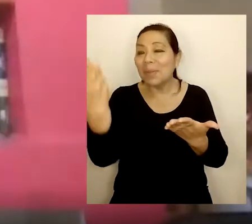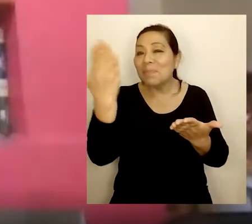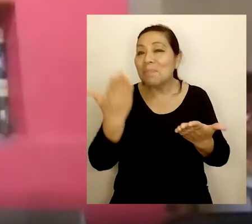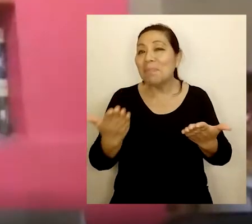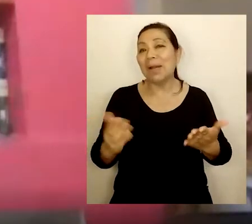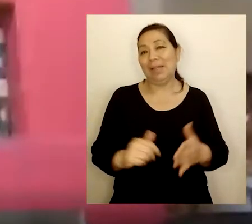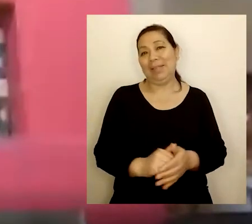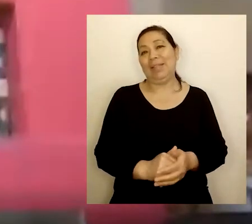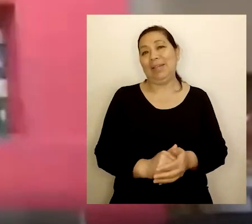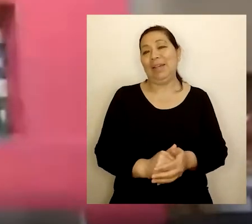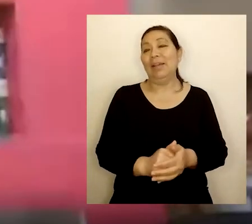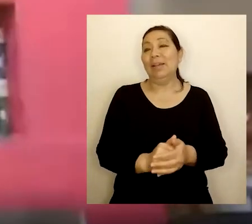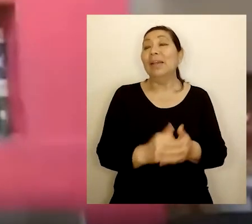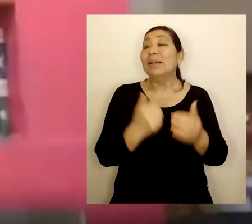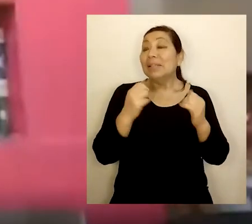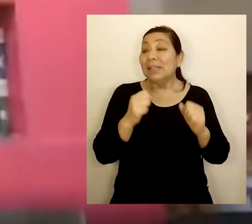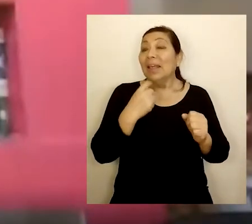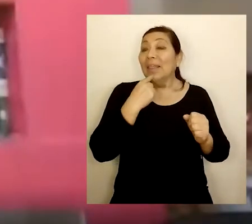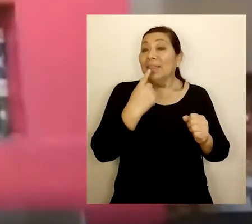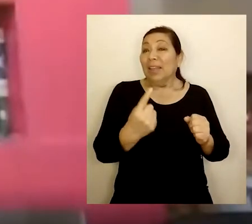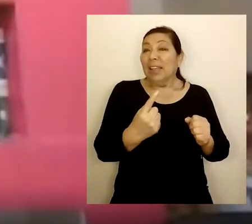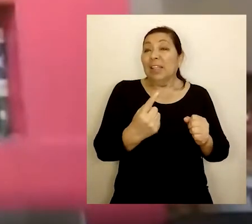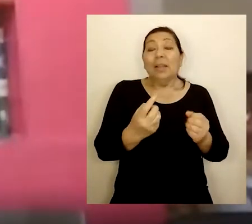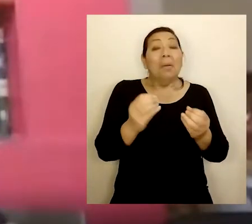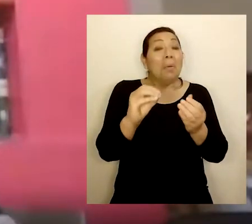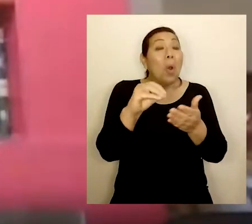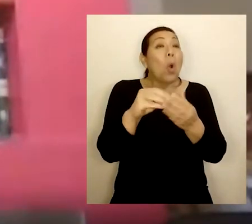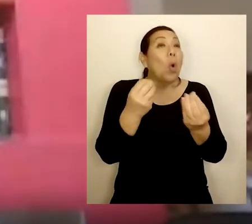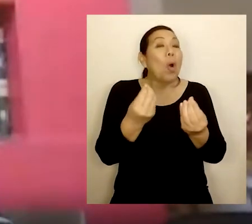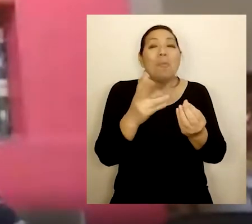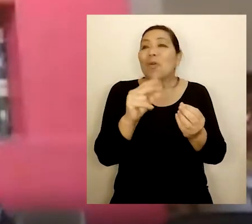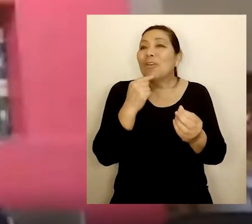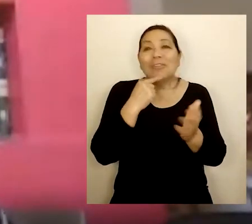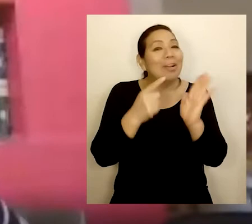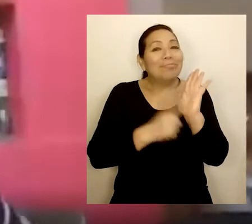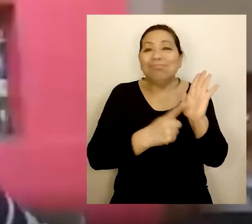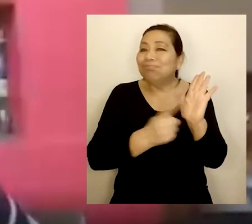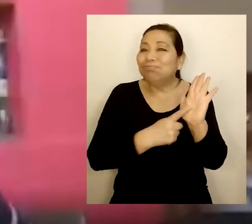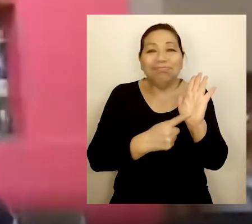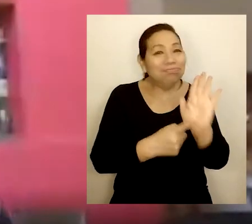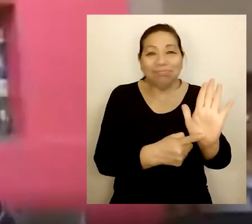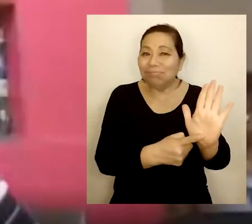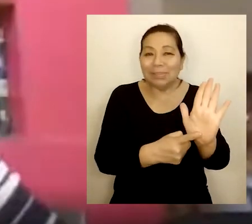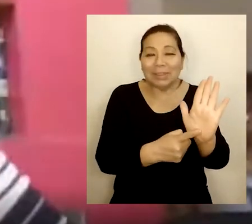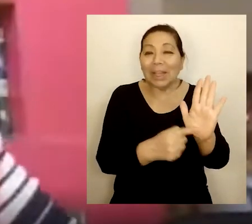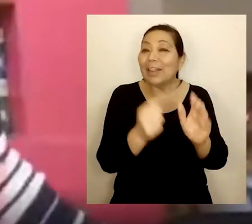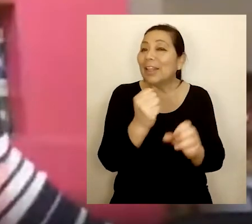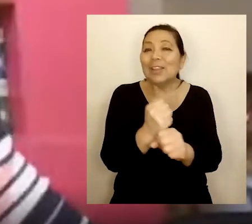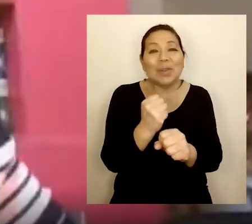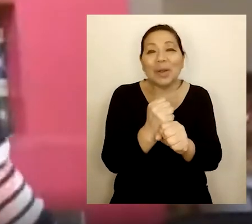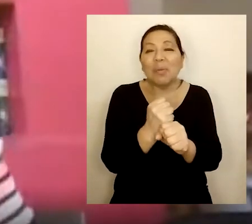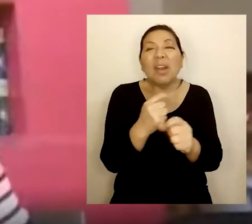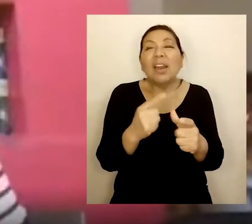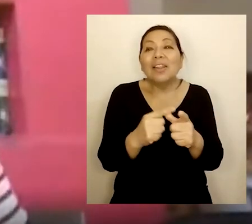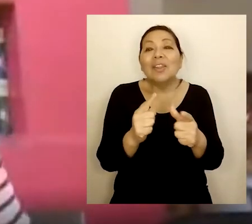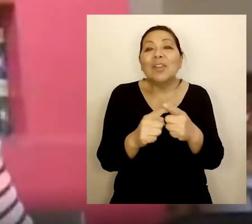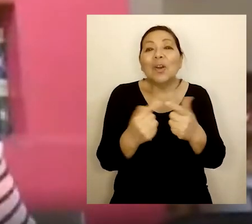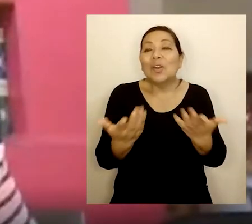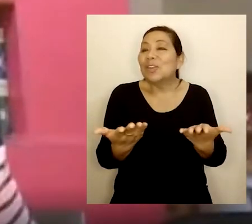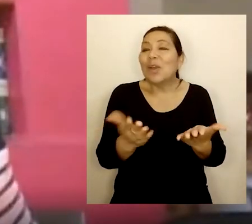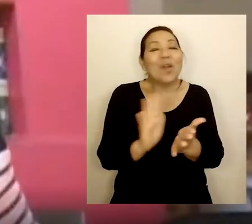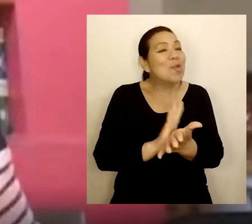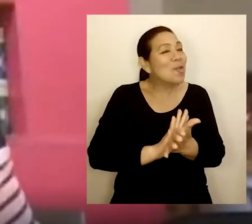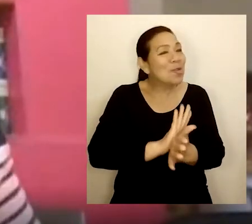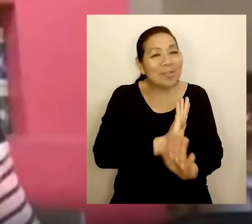demanda. Entonces, si dice, como se ha declarado, no se le ha reconocido como la relación laboral, entonces